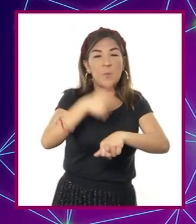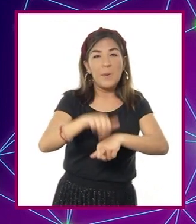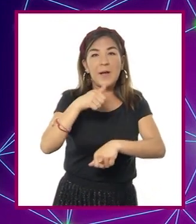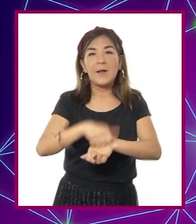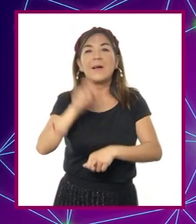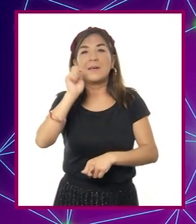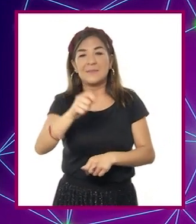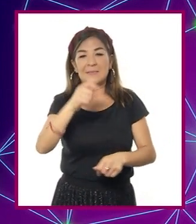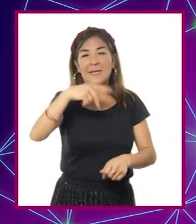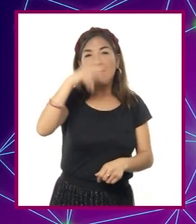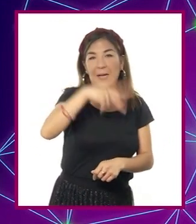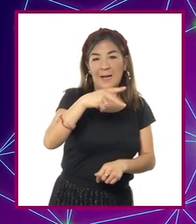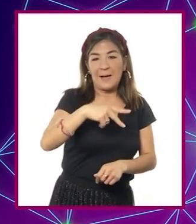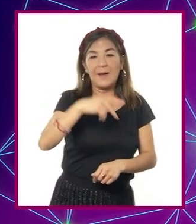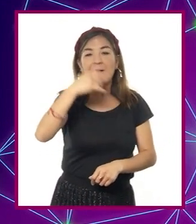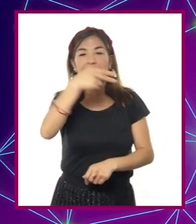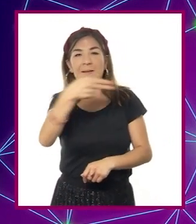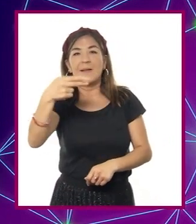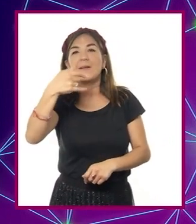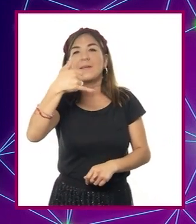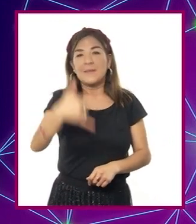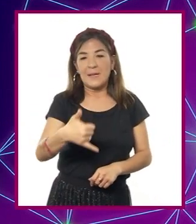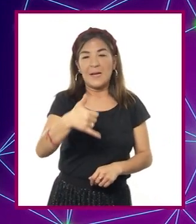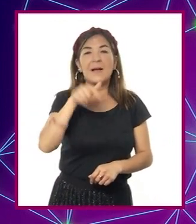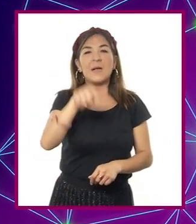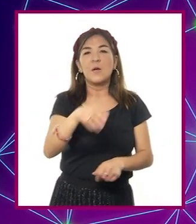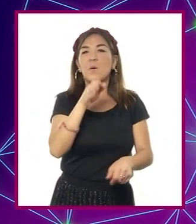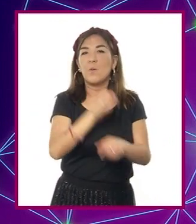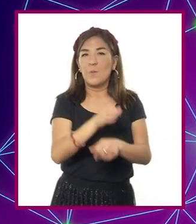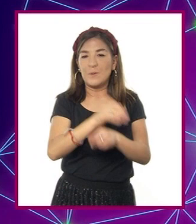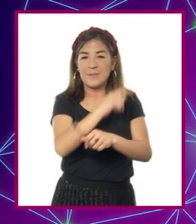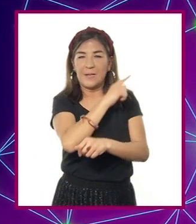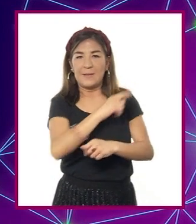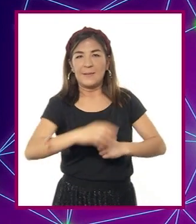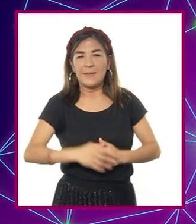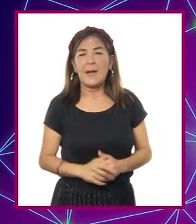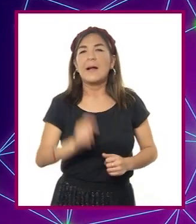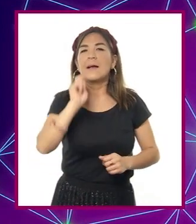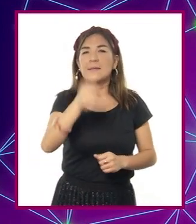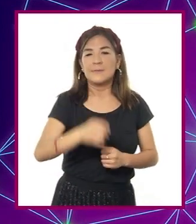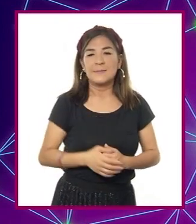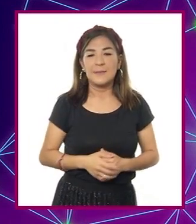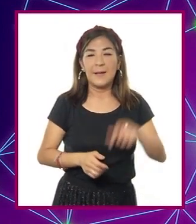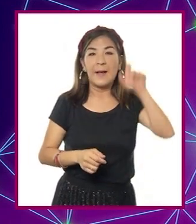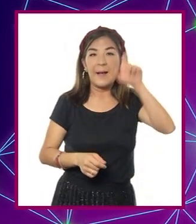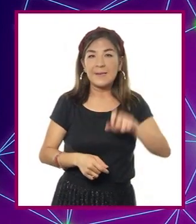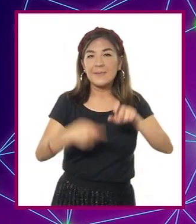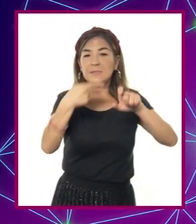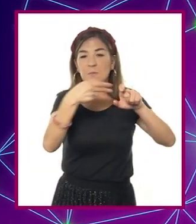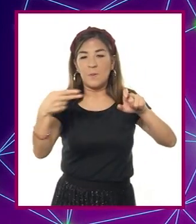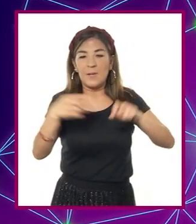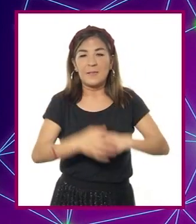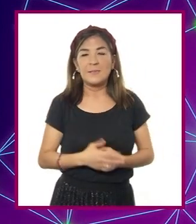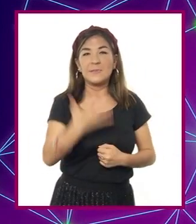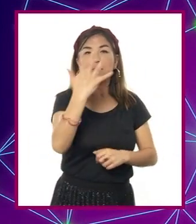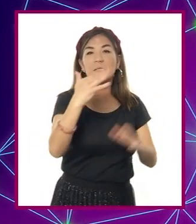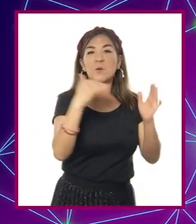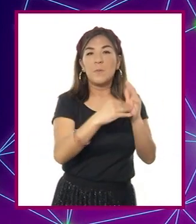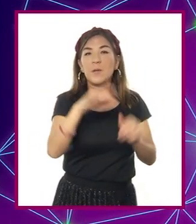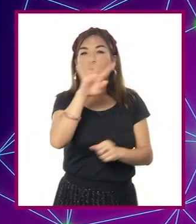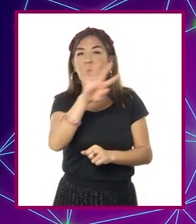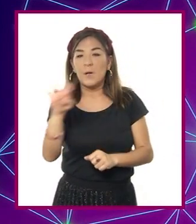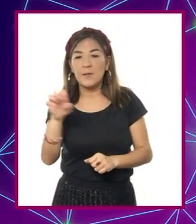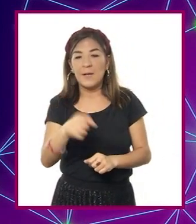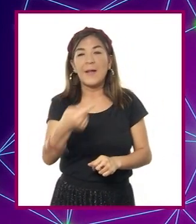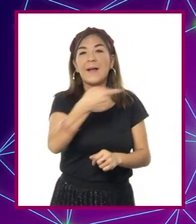para K y para Y en la fórmula anterior, tenemos que X es igual a